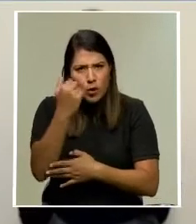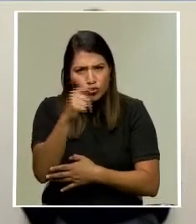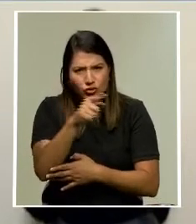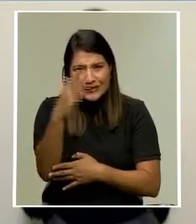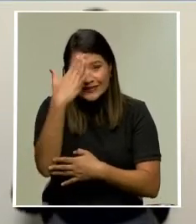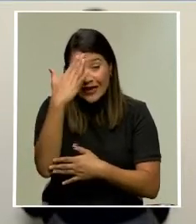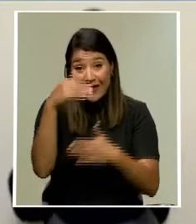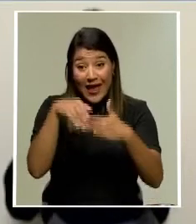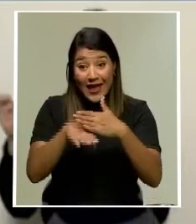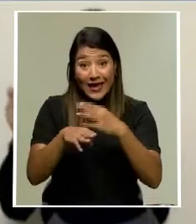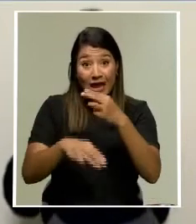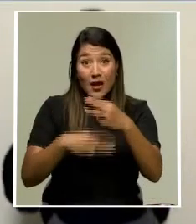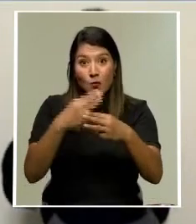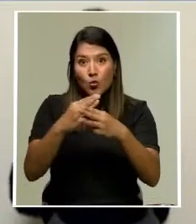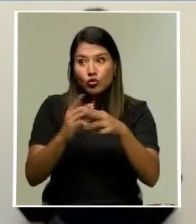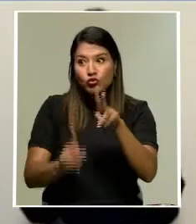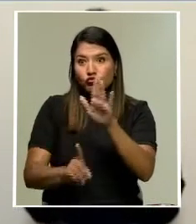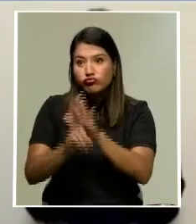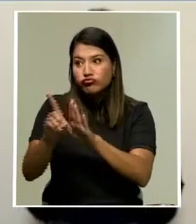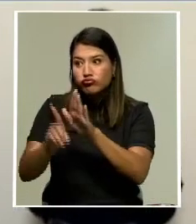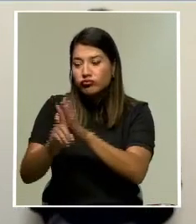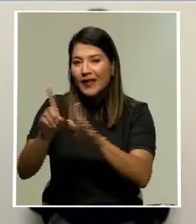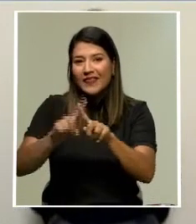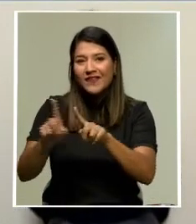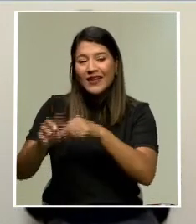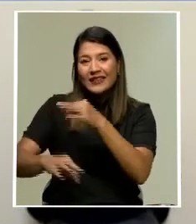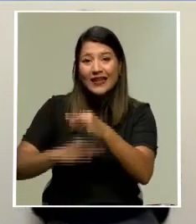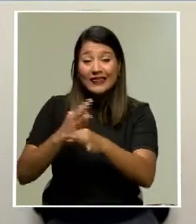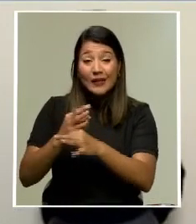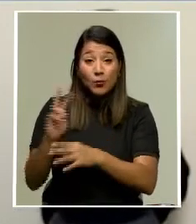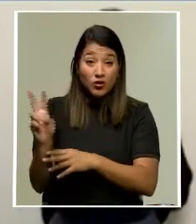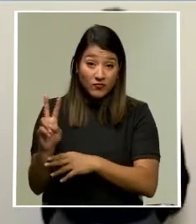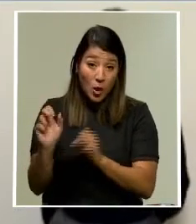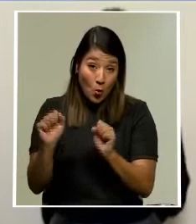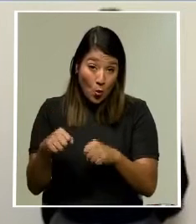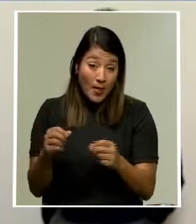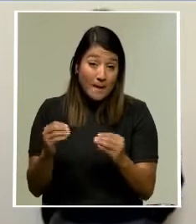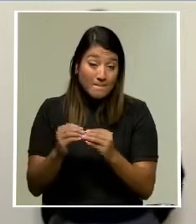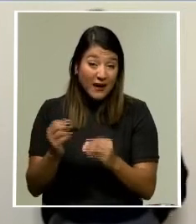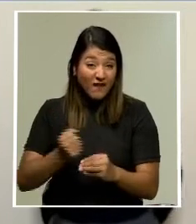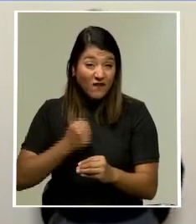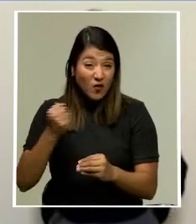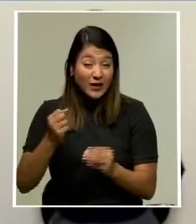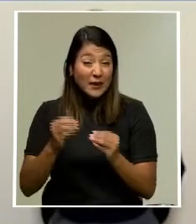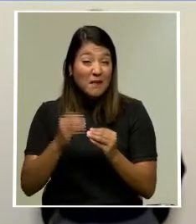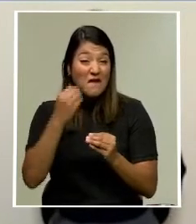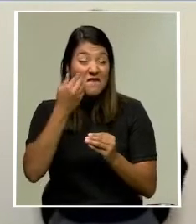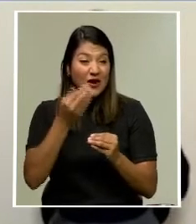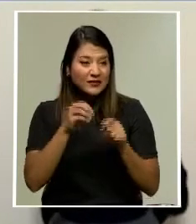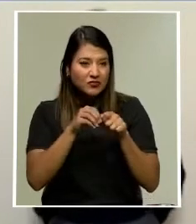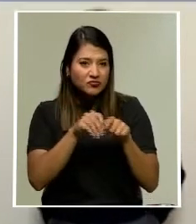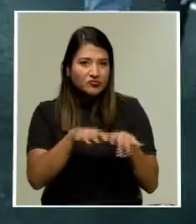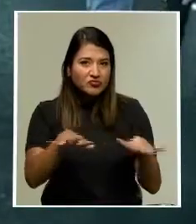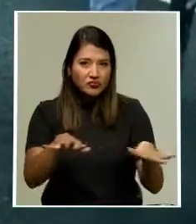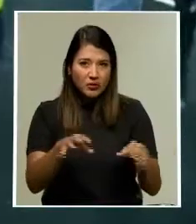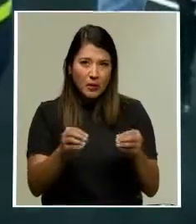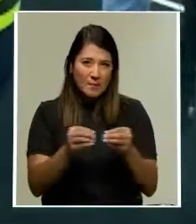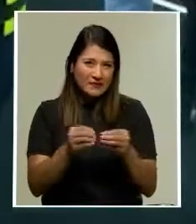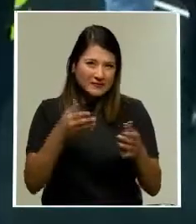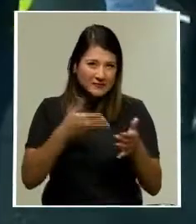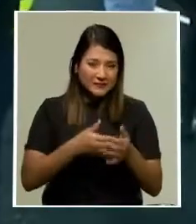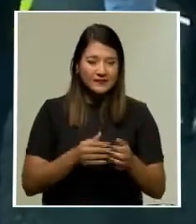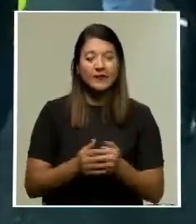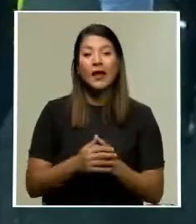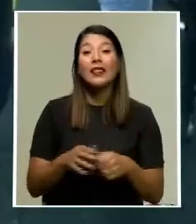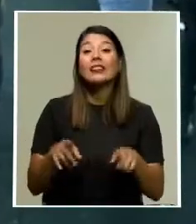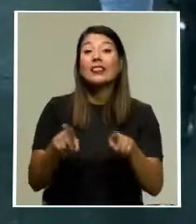pueden surgir otras variantes más del virus que pueden ser más infectocontagiosas o más agresivas. Además,